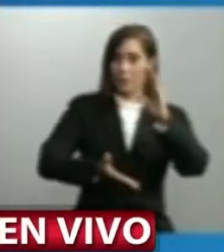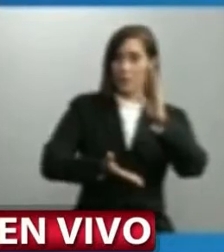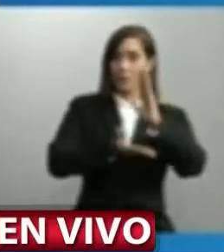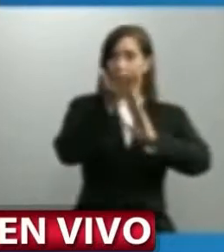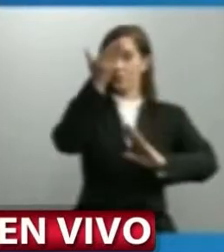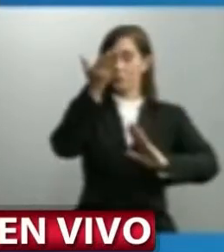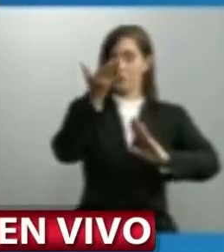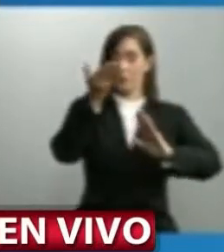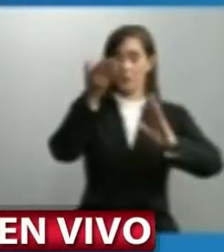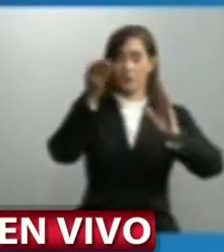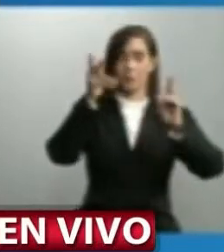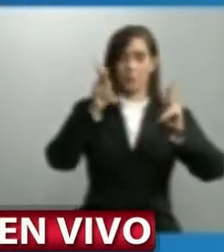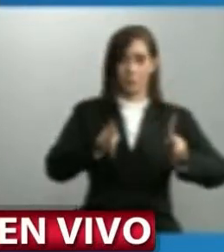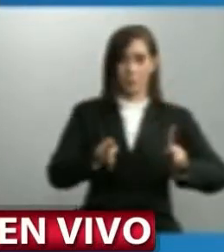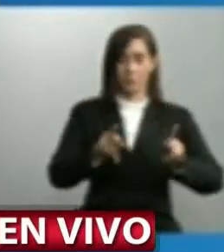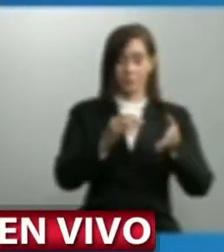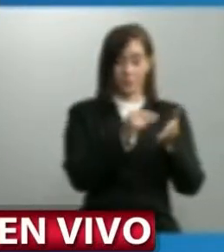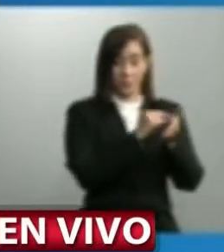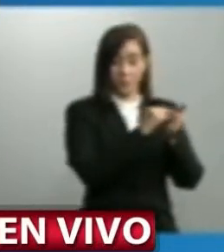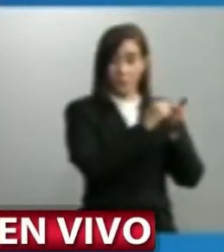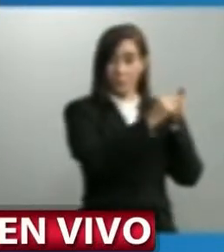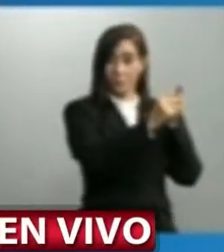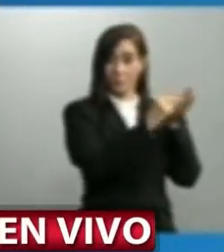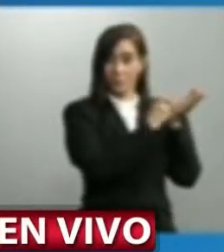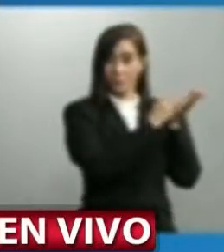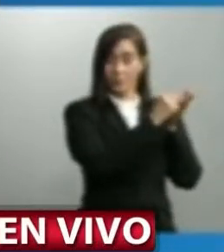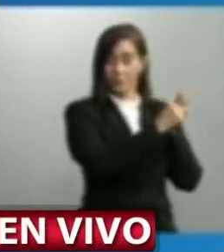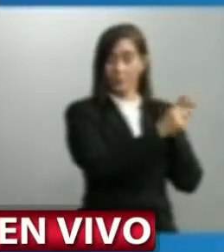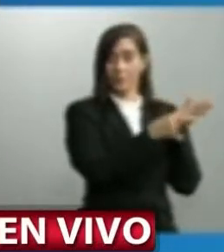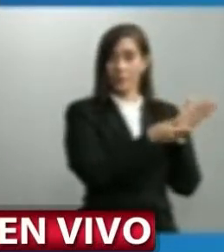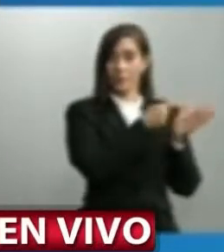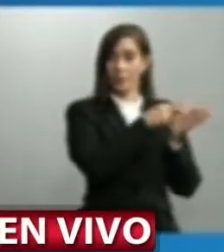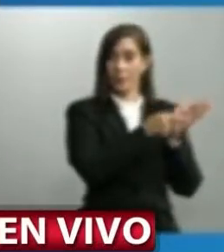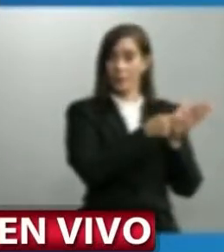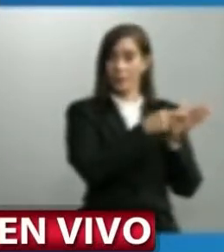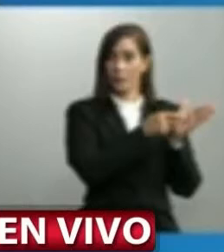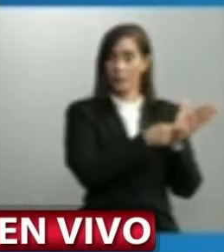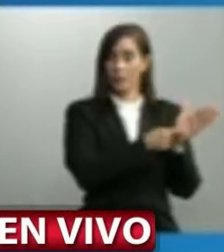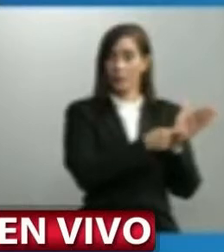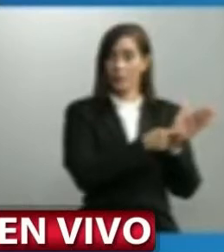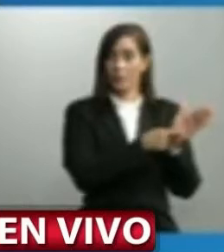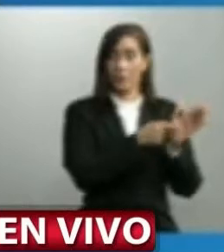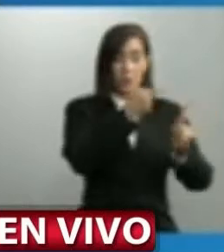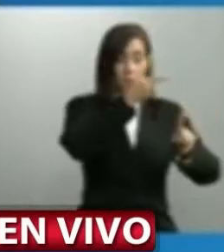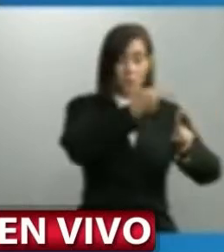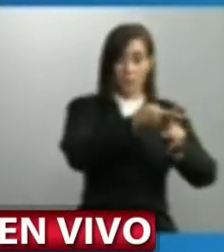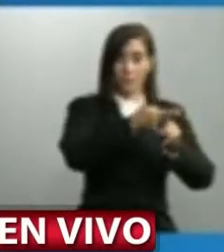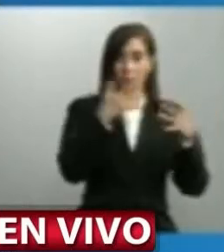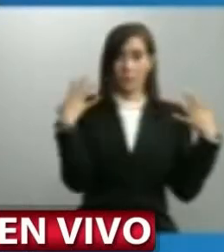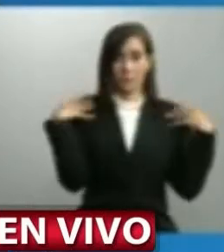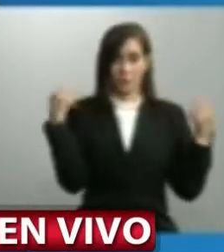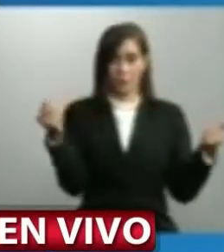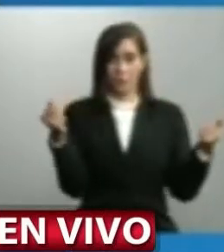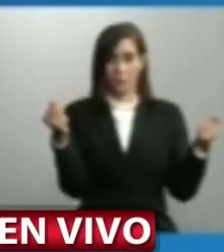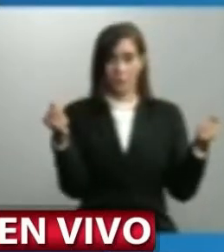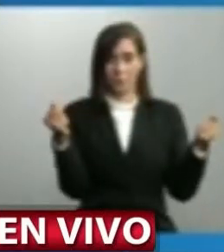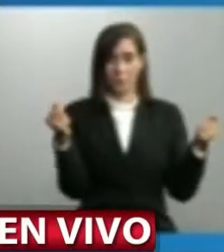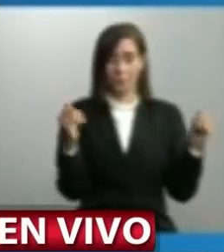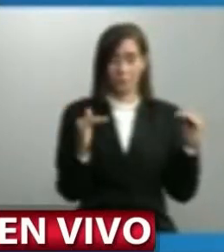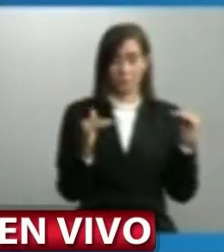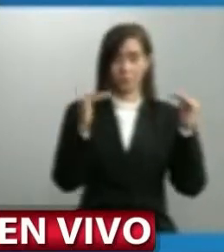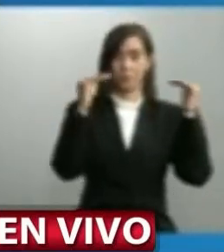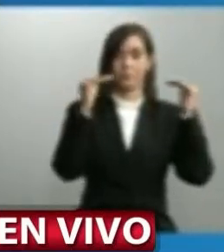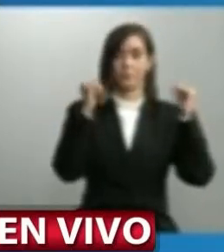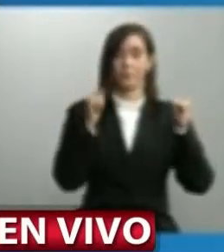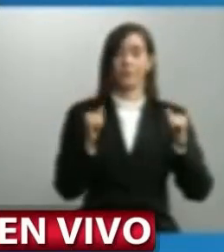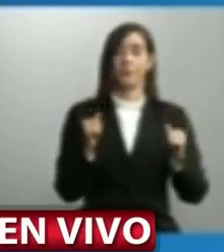ascendiendo, situándose paralelamente a los casos confirmados. Podemos ver